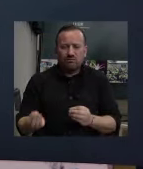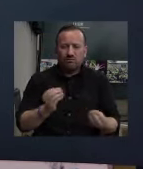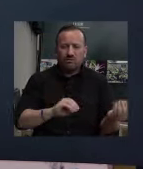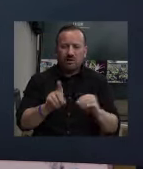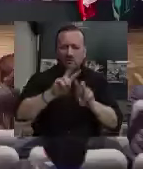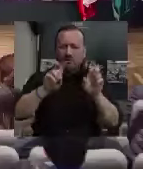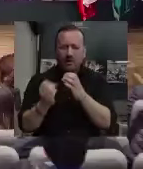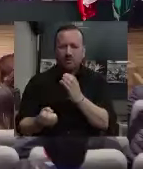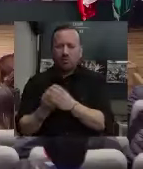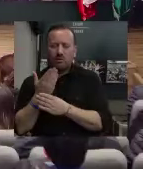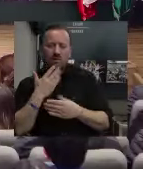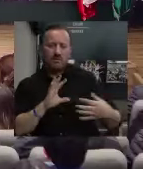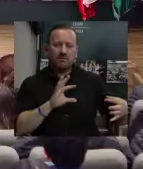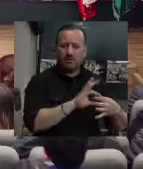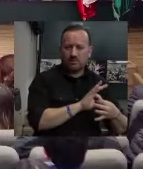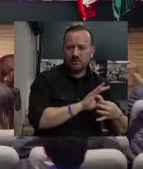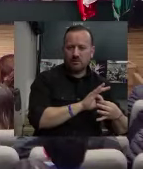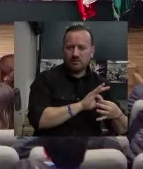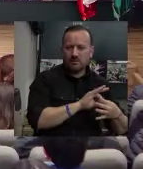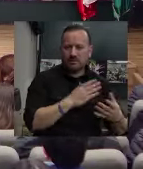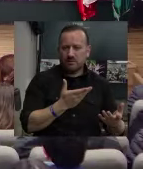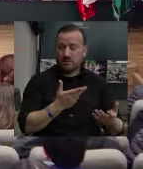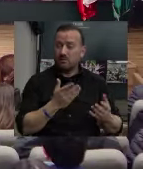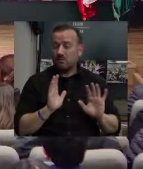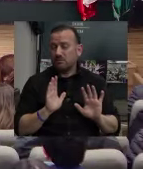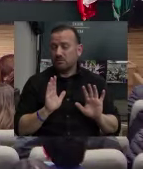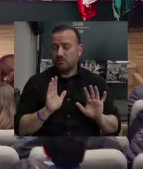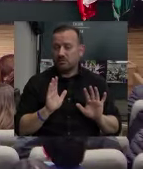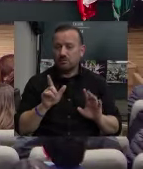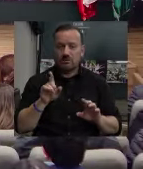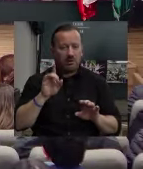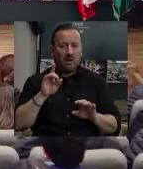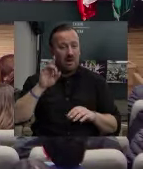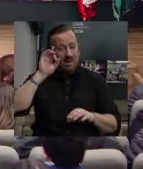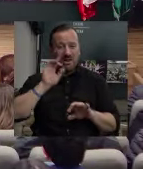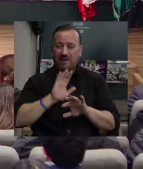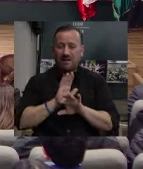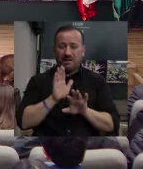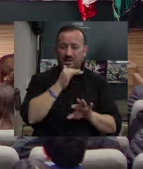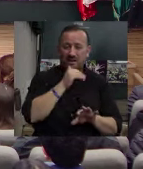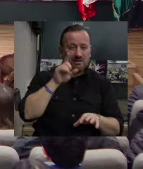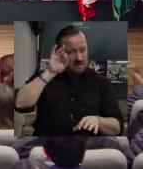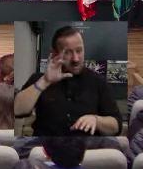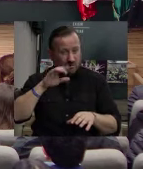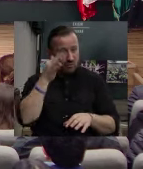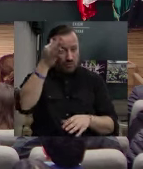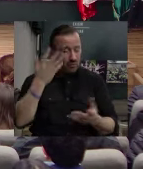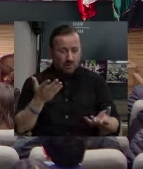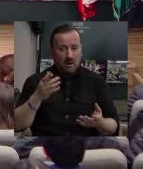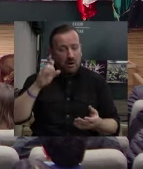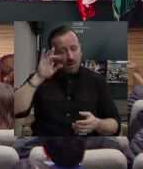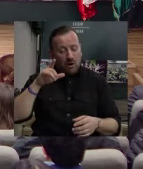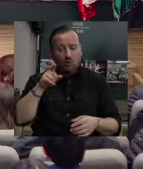Innovación y con vinculación justamente porque bueno nadie tiene la buela de cristal y lo que nosotros perseguimos con la prospección es